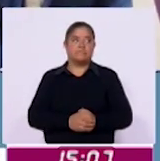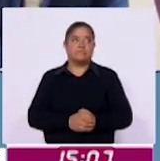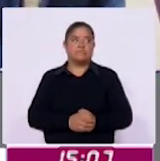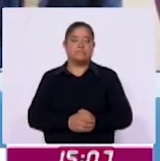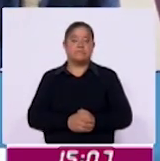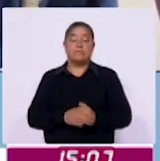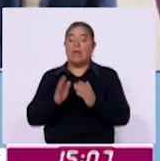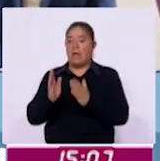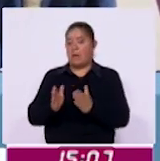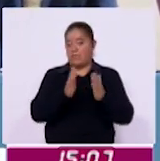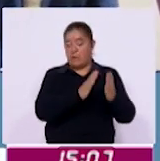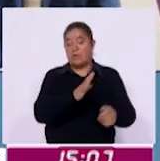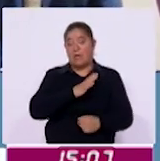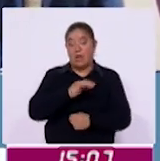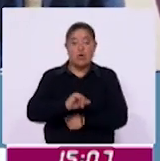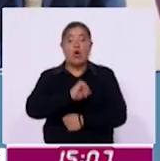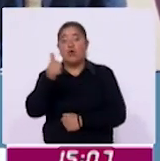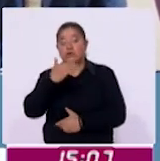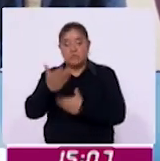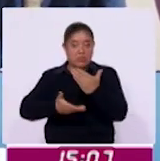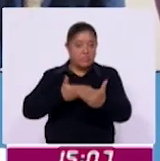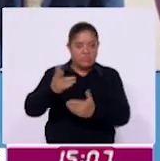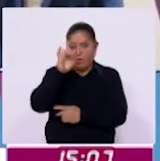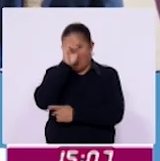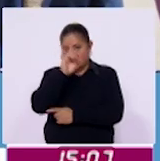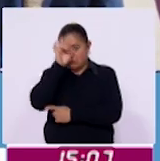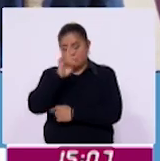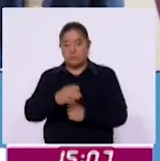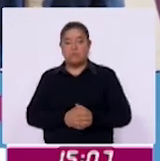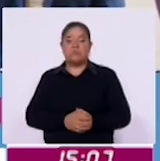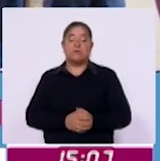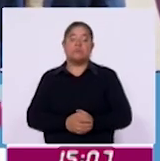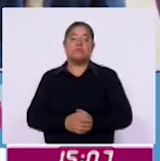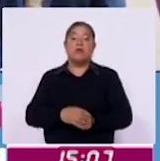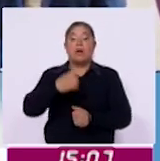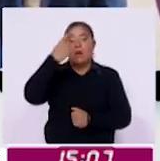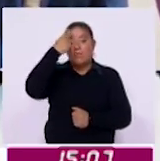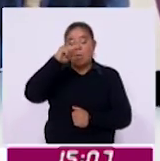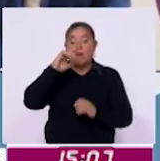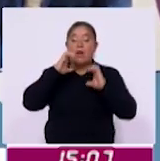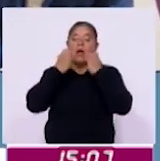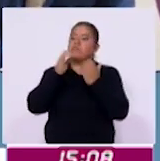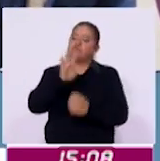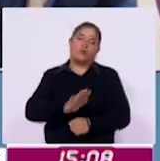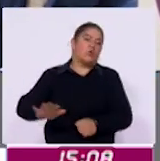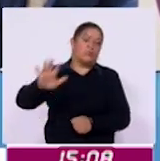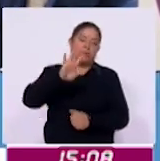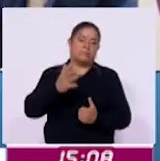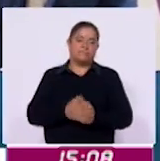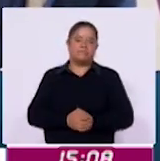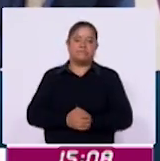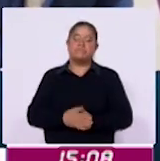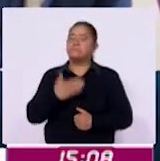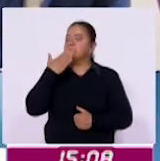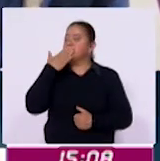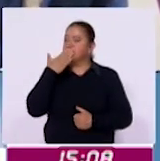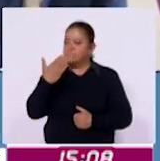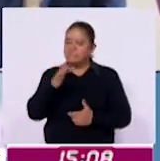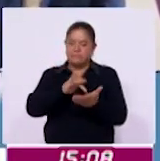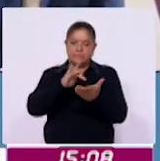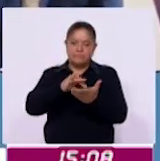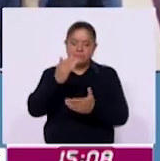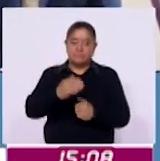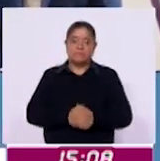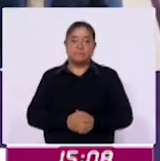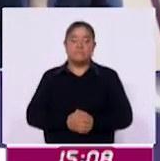Aparte de eso, también tenemos otros servicios y asesorías, que eso es para la comunidad en general. Perfecto, pues muchísimas gracias. Ahí